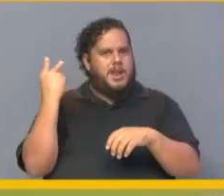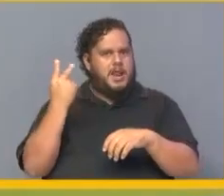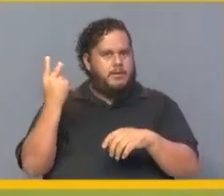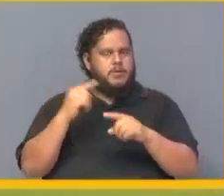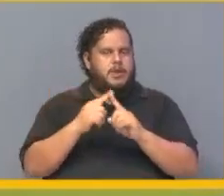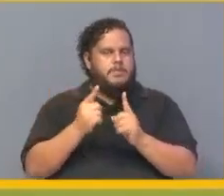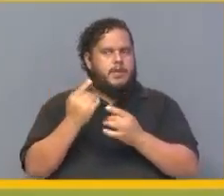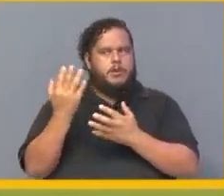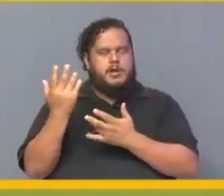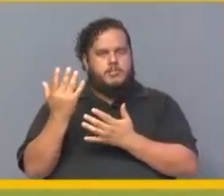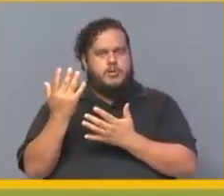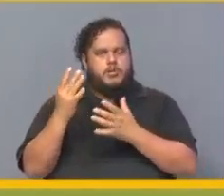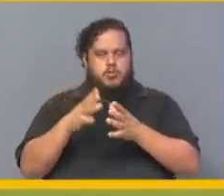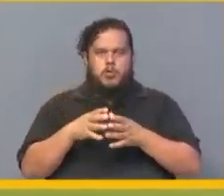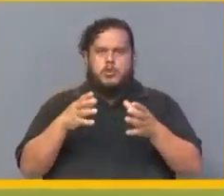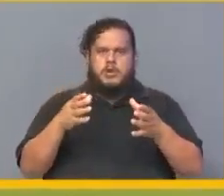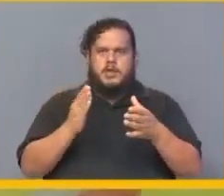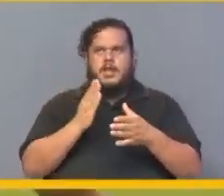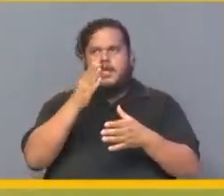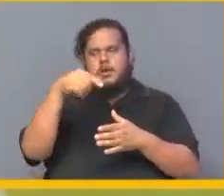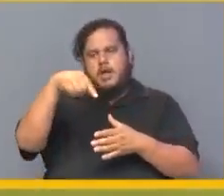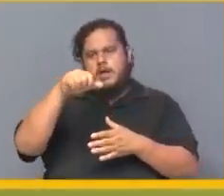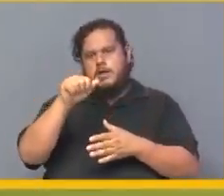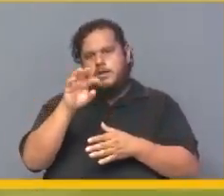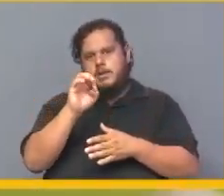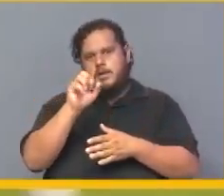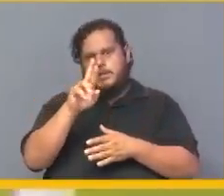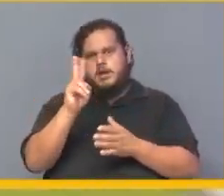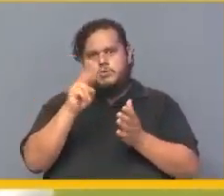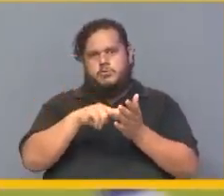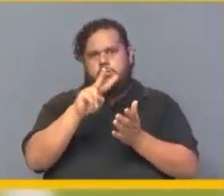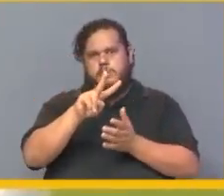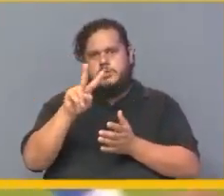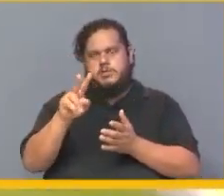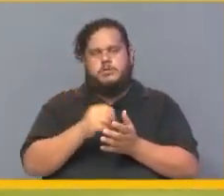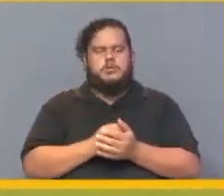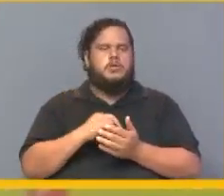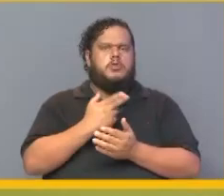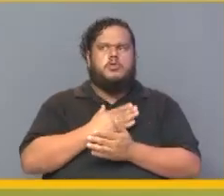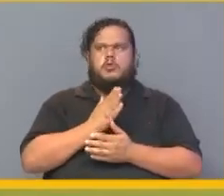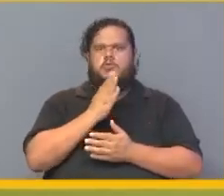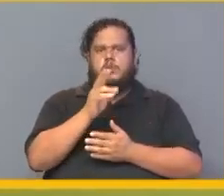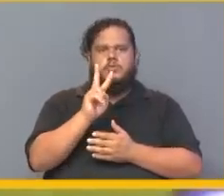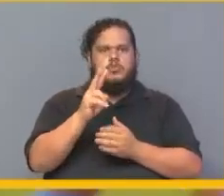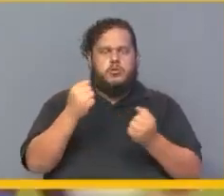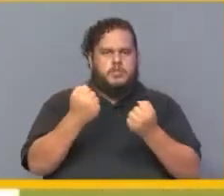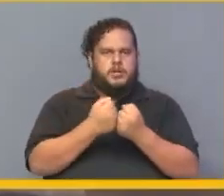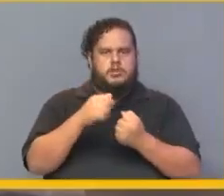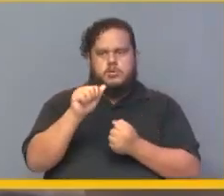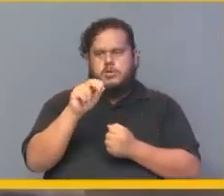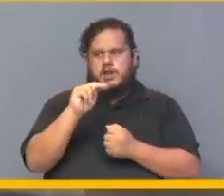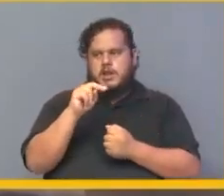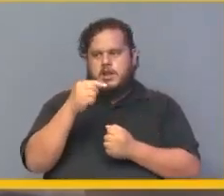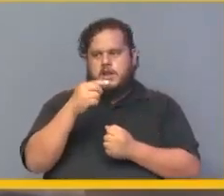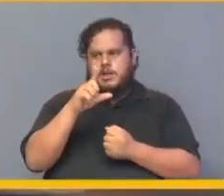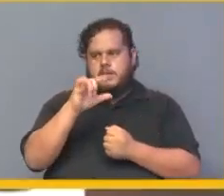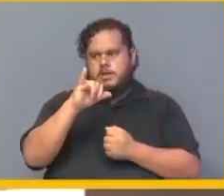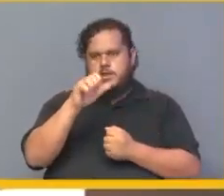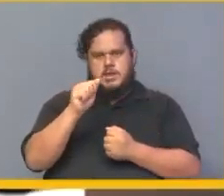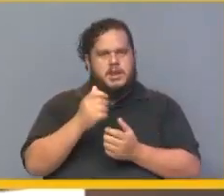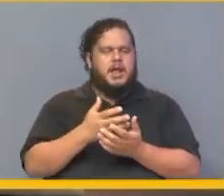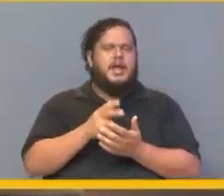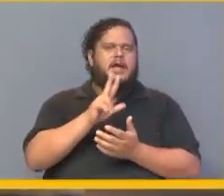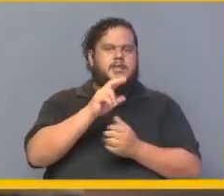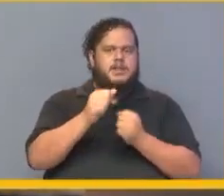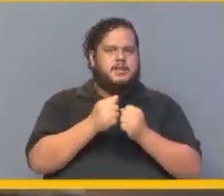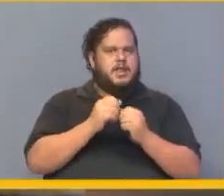las aspiraciones son grandes rumbo a Qatar 2022. Fuimos 2 partidos contra Anguila. Después de, como repito,